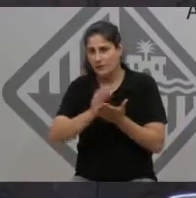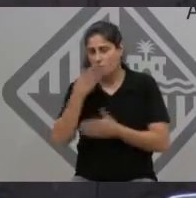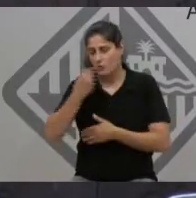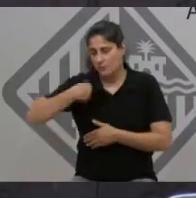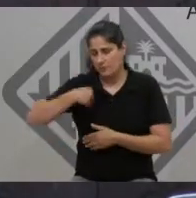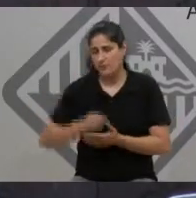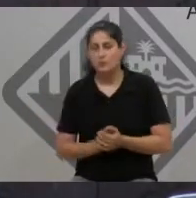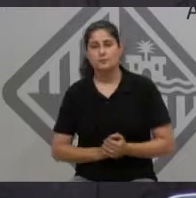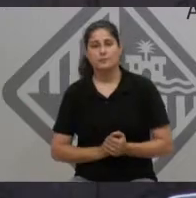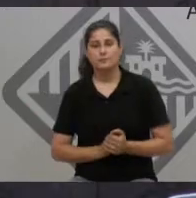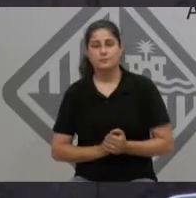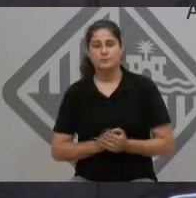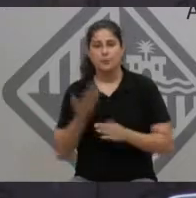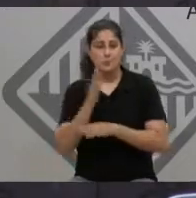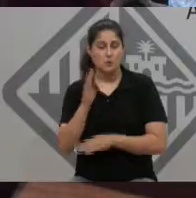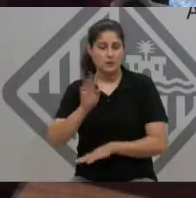6 propuestas.